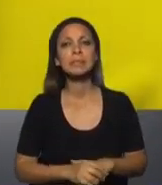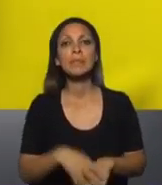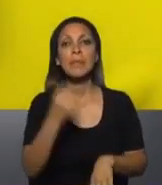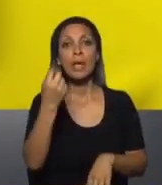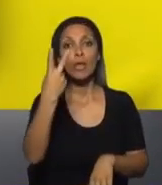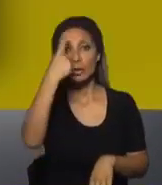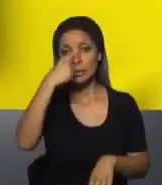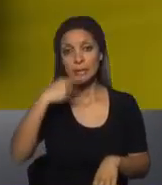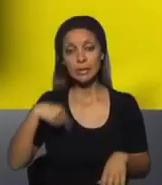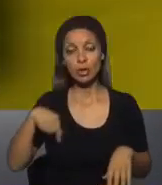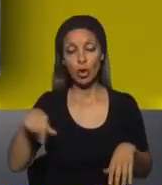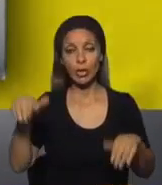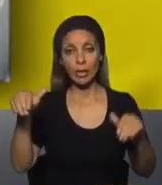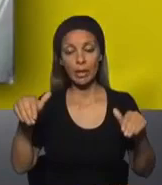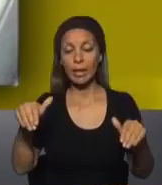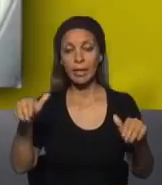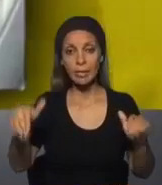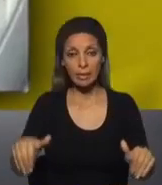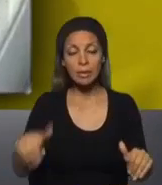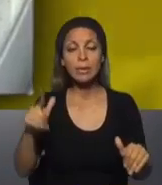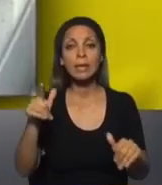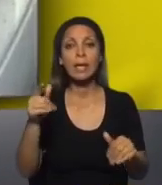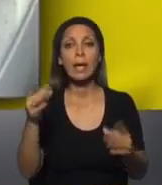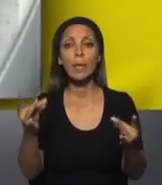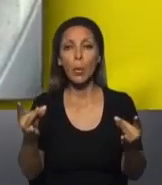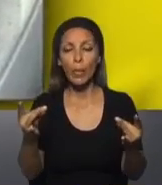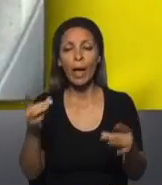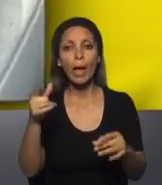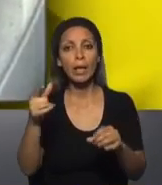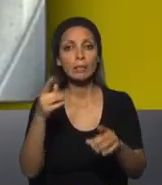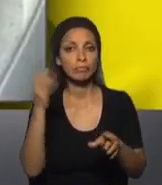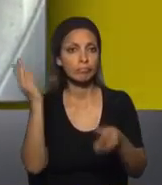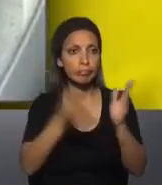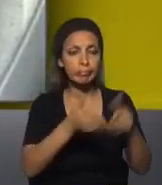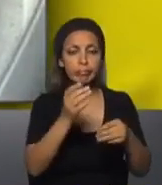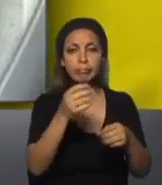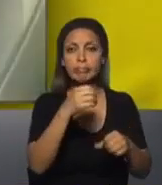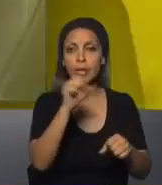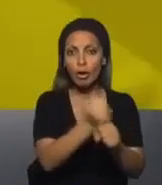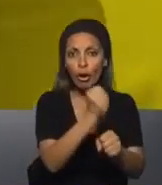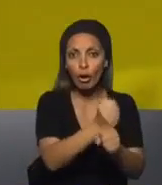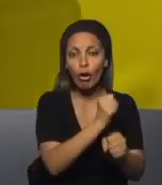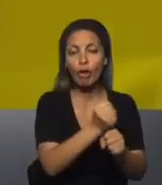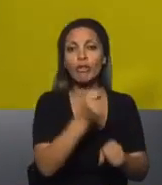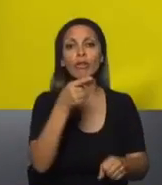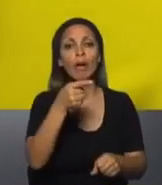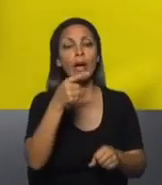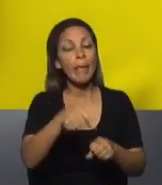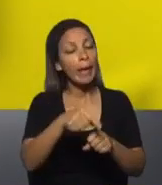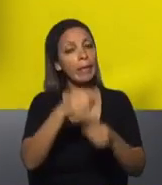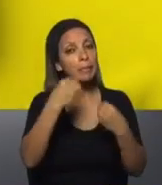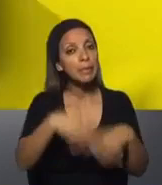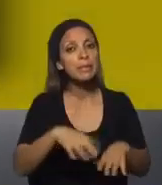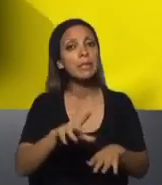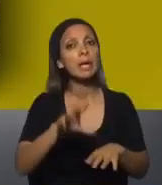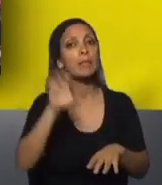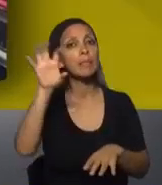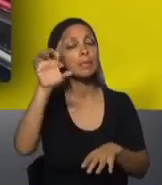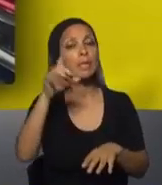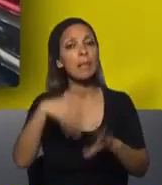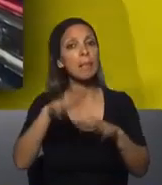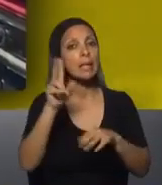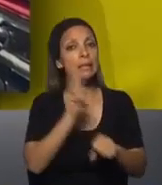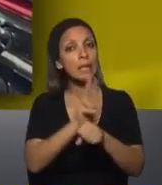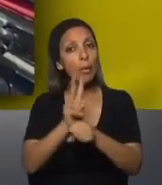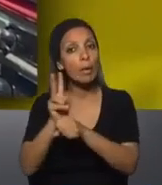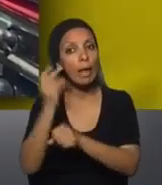de Buda, destruidas por los talibanes en 2001. Desde la expulsión de estos, la provincia se convirtió en una de las más seguras del país